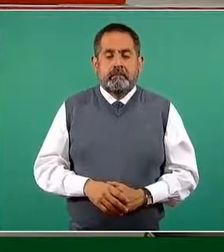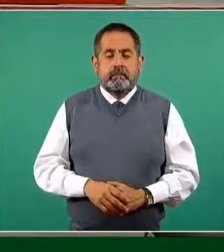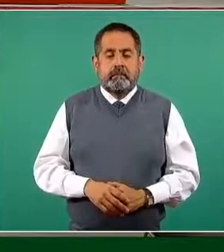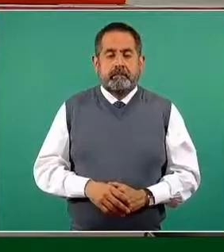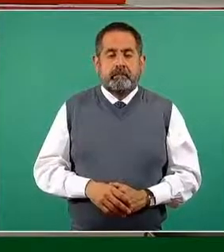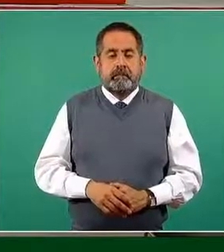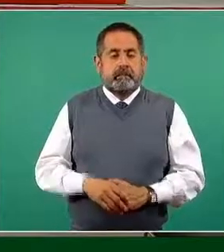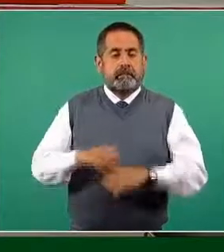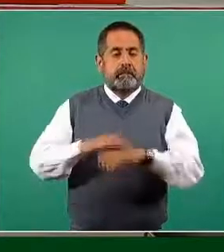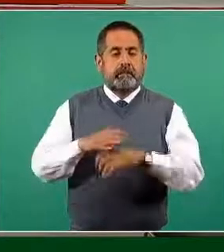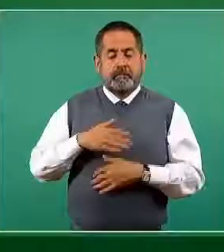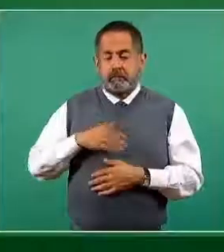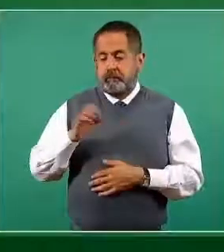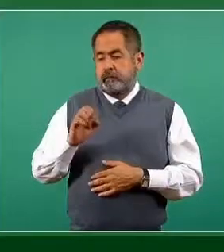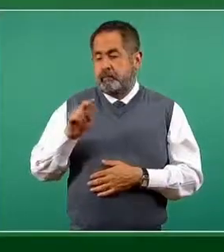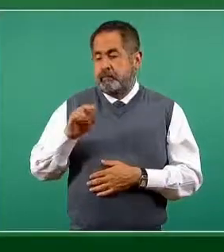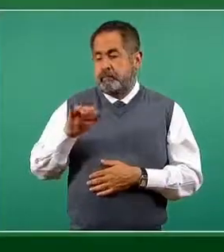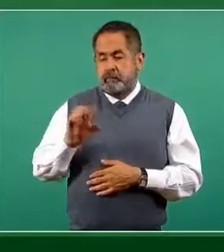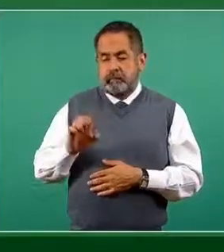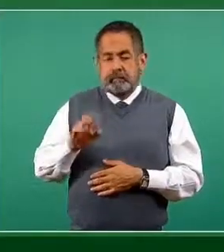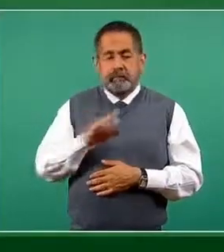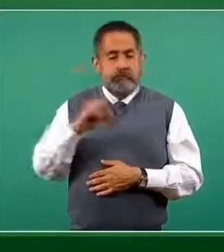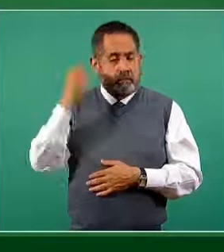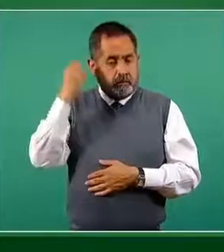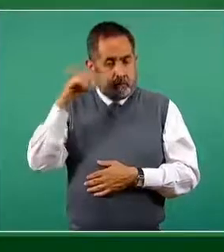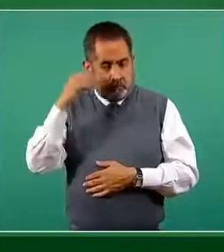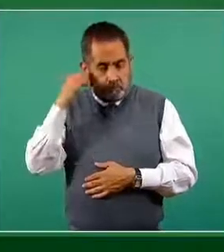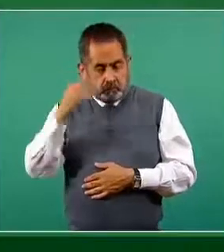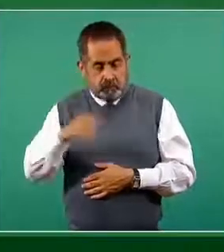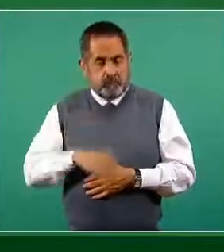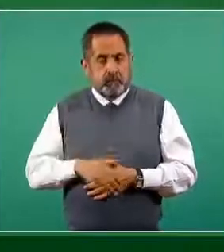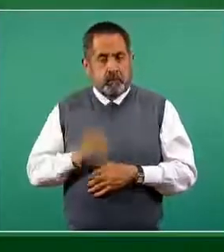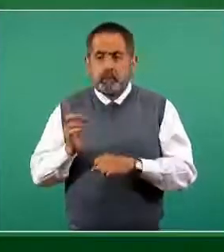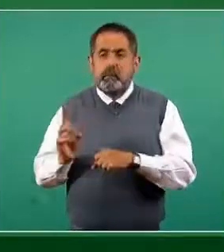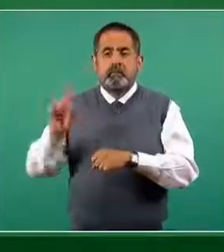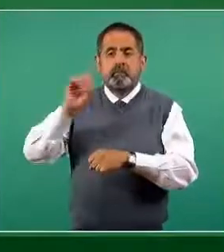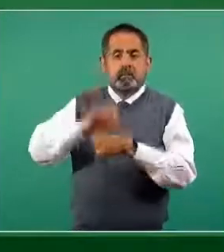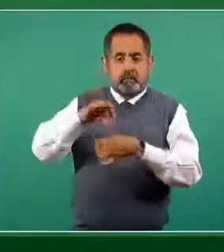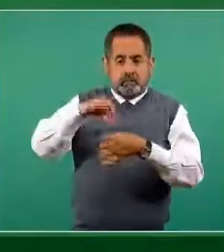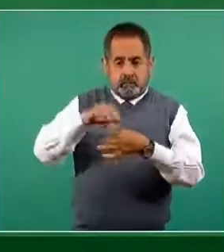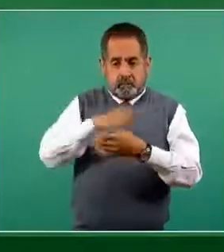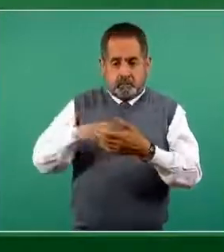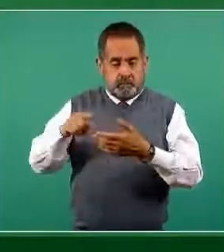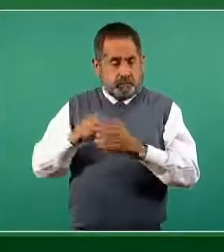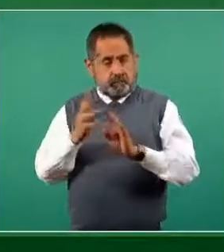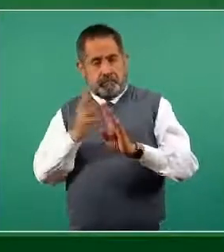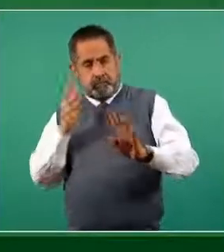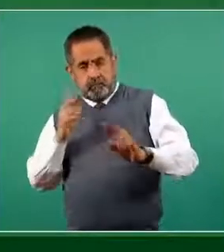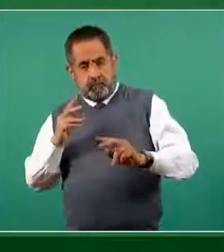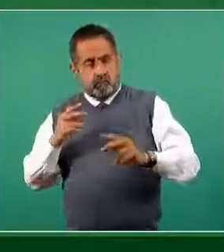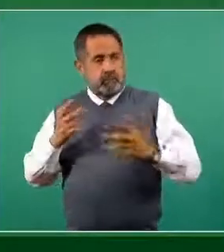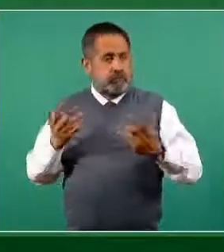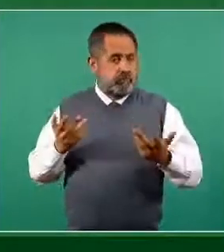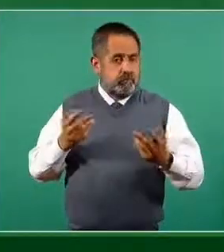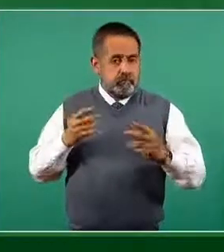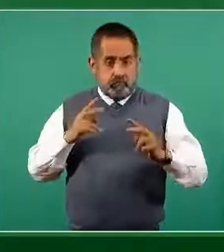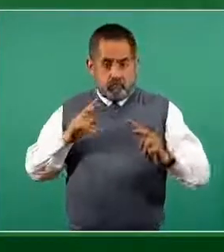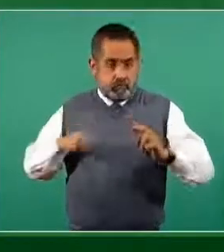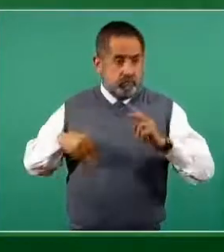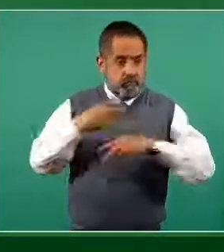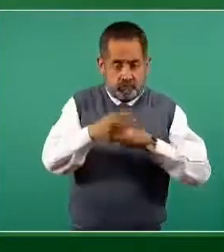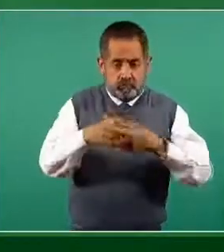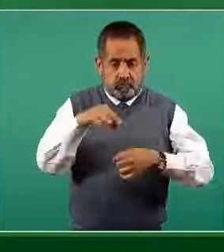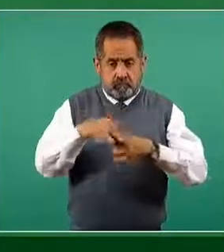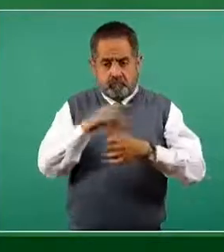Soy Eunice Cortés de Oaxaca de Juárez. El día de las votaciones, cuando nosotros vayamos a